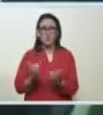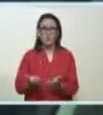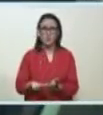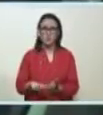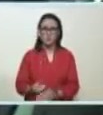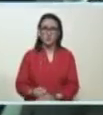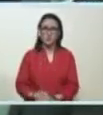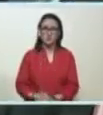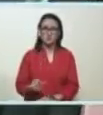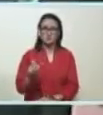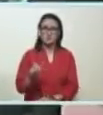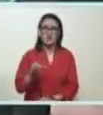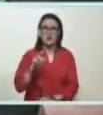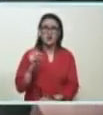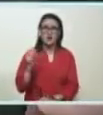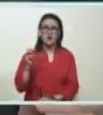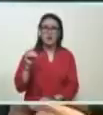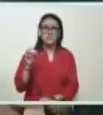nuestro hermano Ramonet,